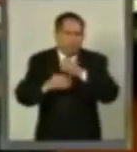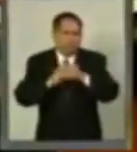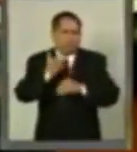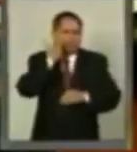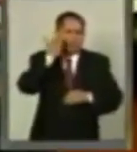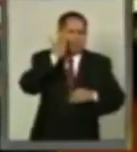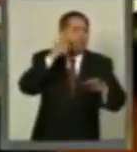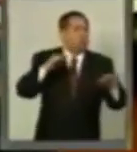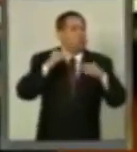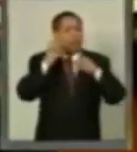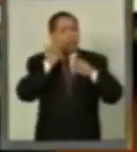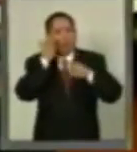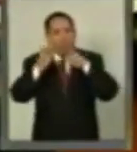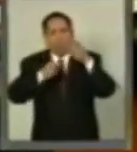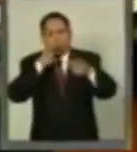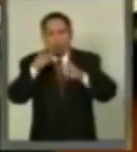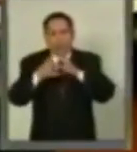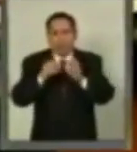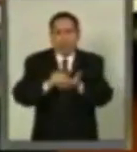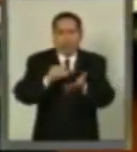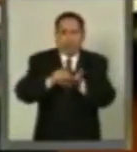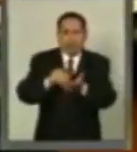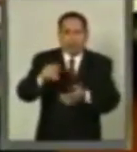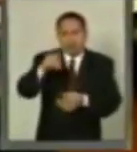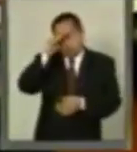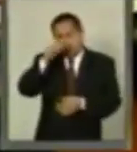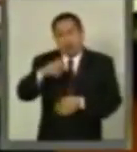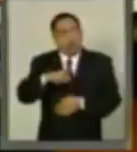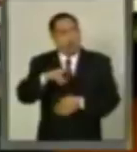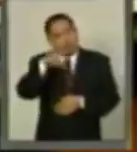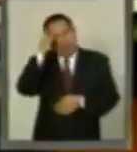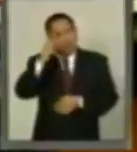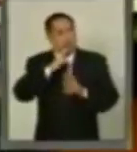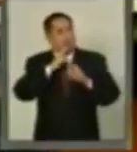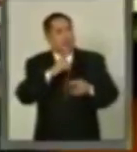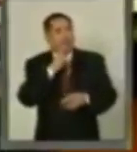demagogia. Se sigue pensando en soluciones fáciles